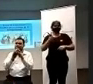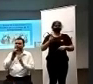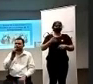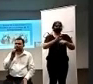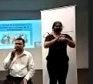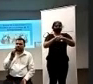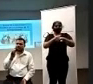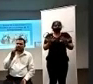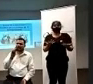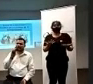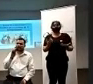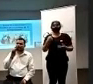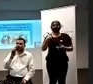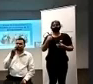tenemos,